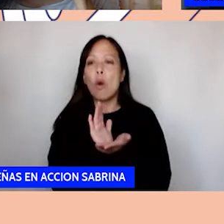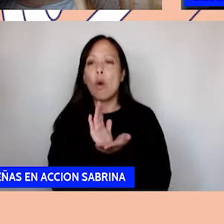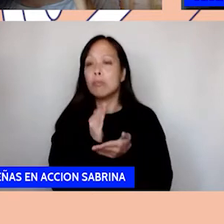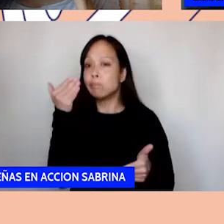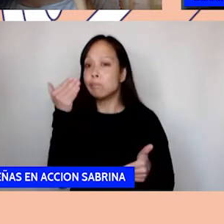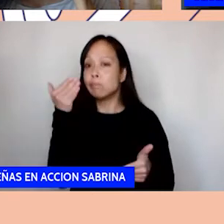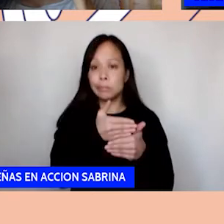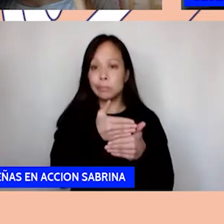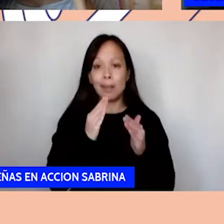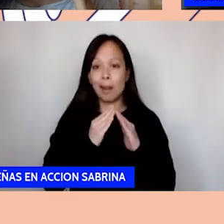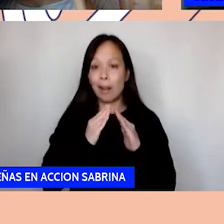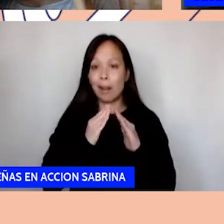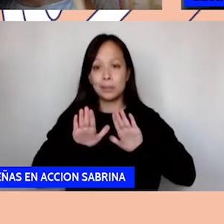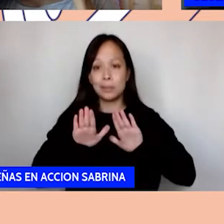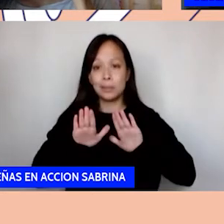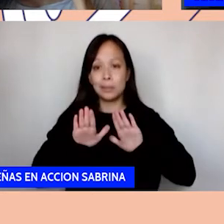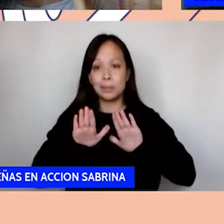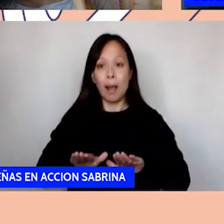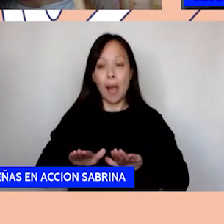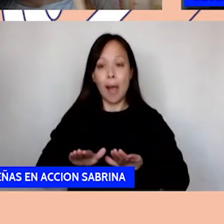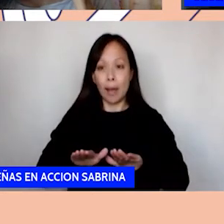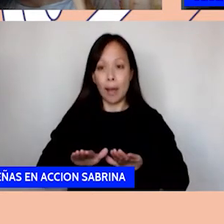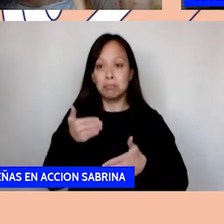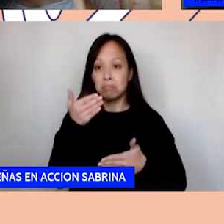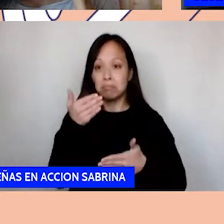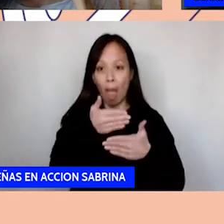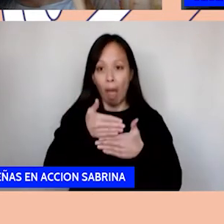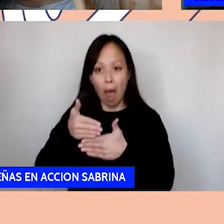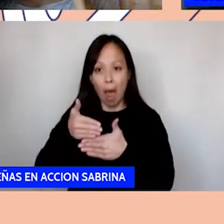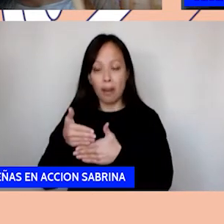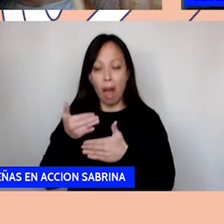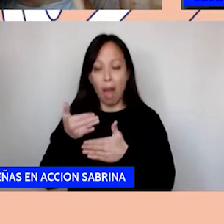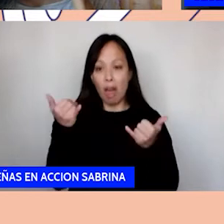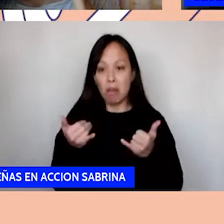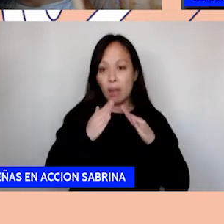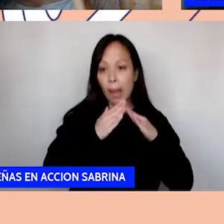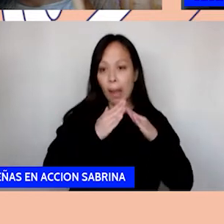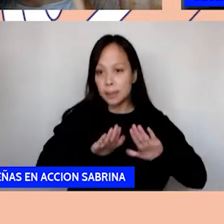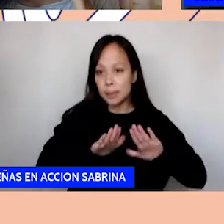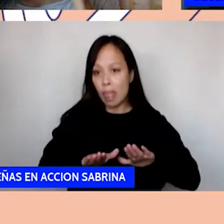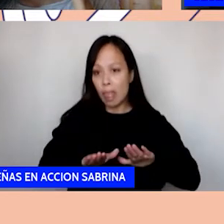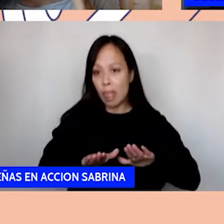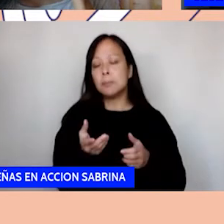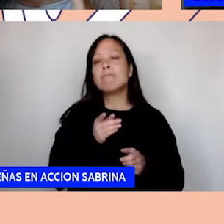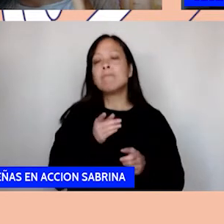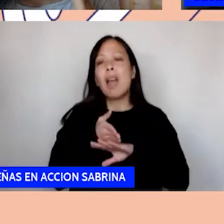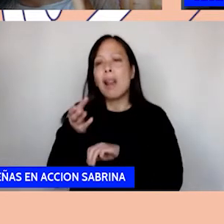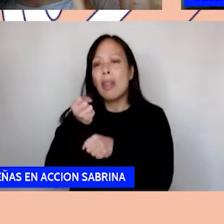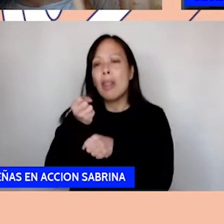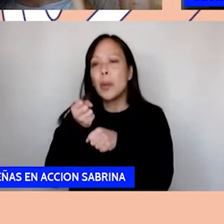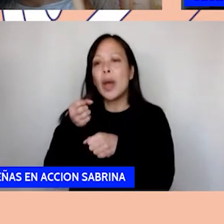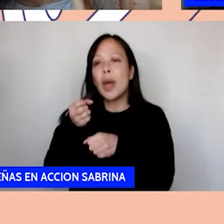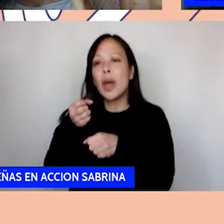no necesariamente estamos yendo a la oficina, no necesariamente estamos. Entonces, sí es un mundo de pronto muy solo, ¿no?